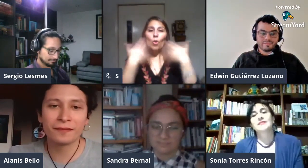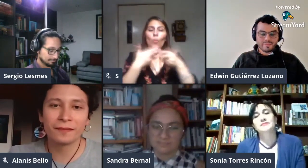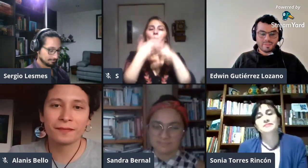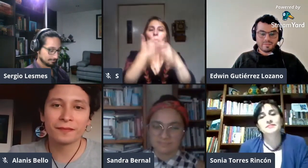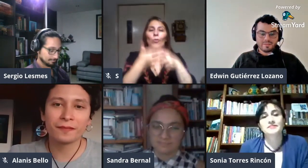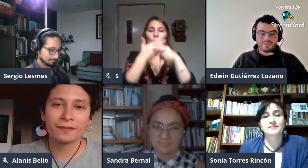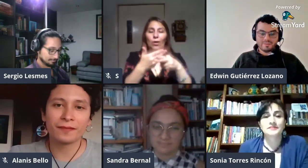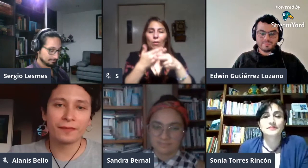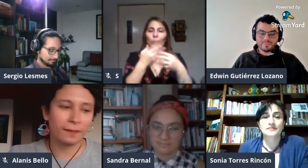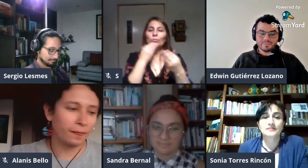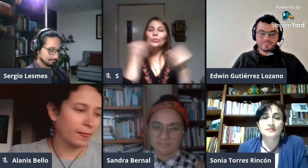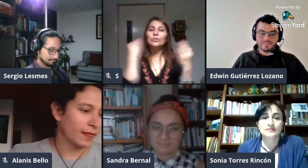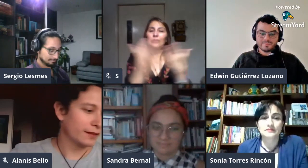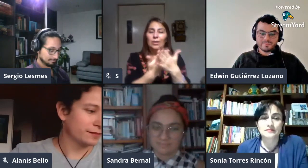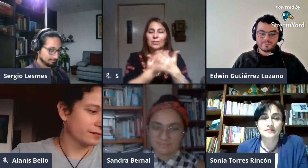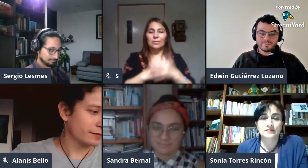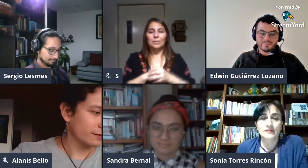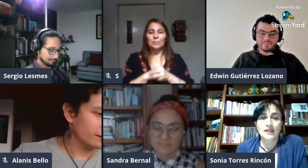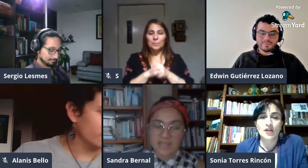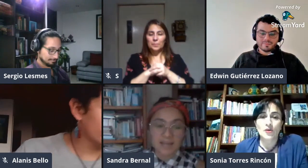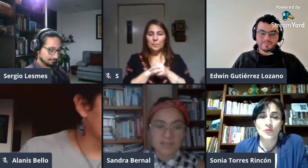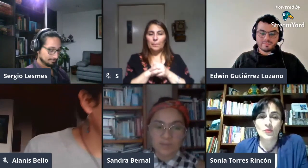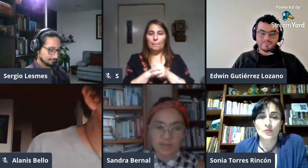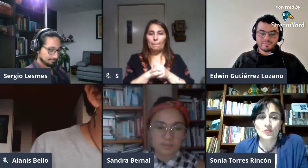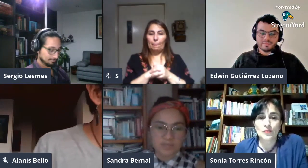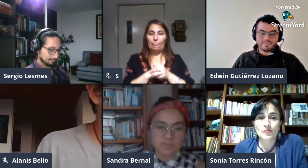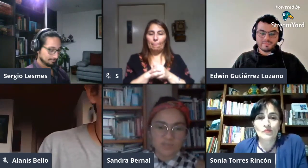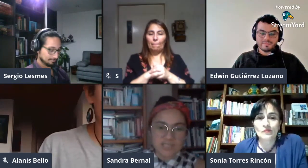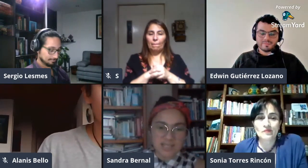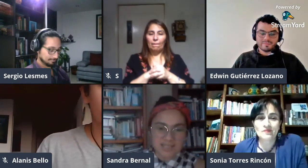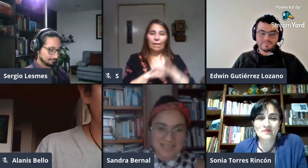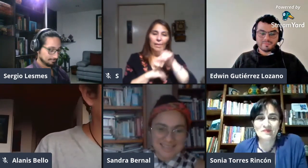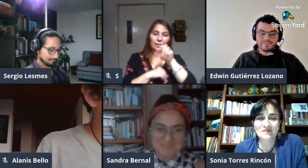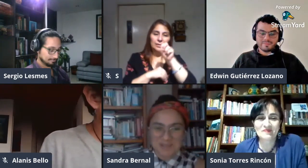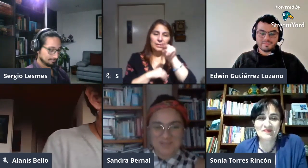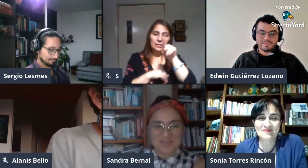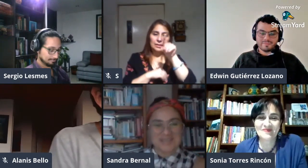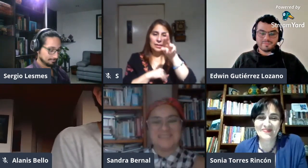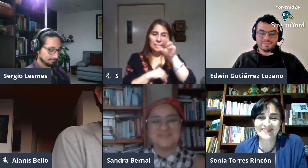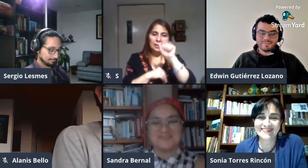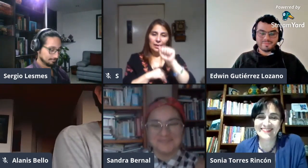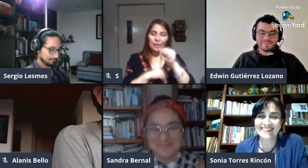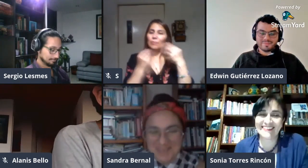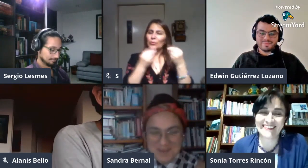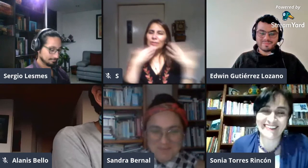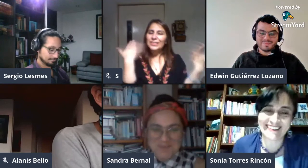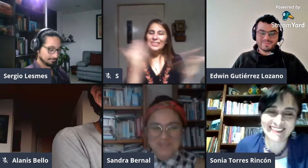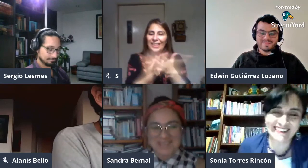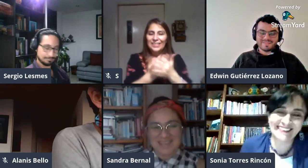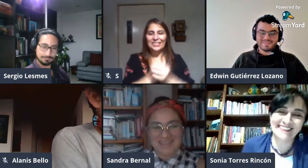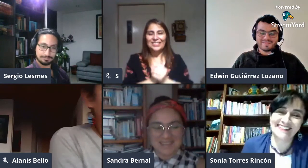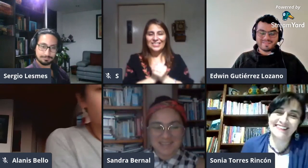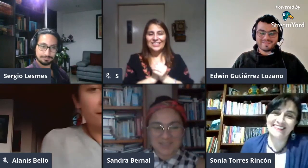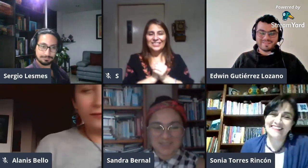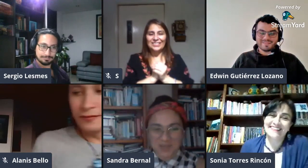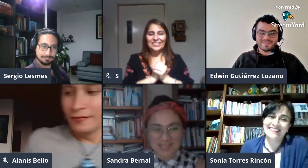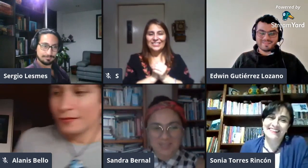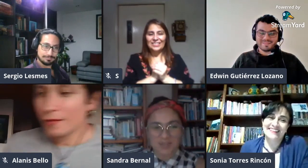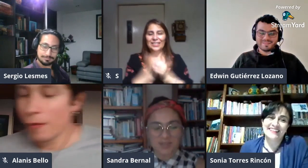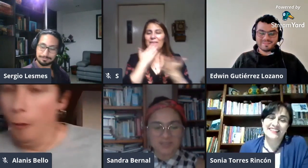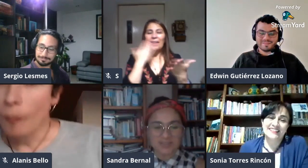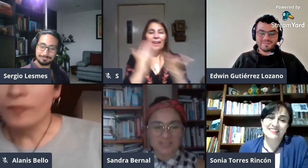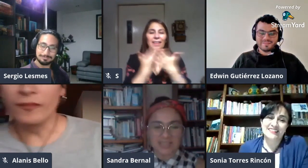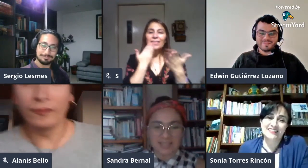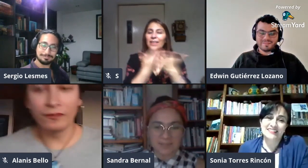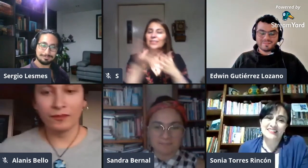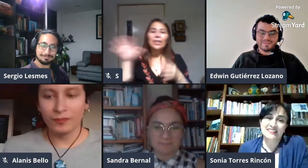gracias. Gracias. Ah, igual, lo mismo. Muchas gracias. Perdón, Sonia. Muchas gracias a todas y